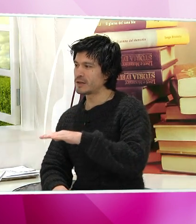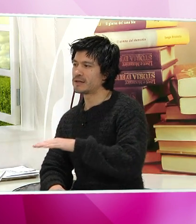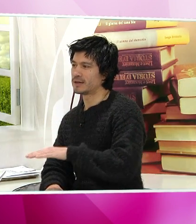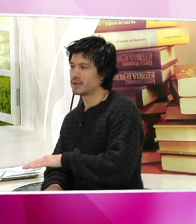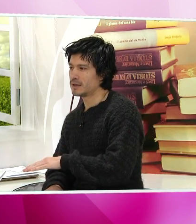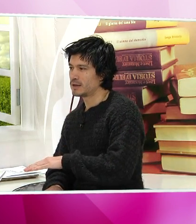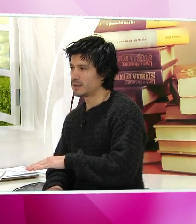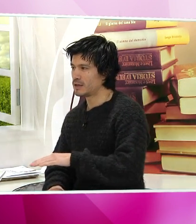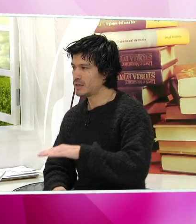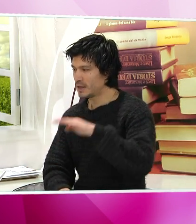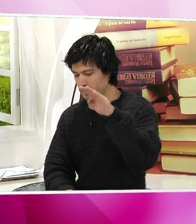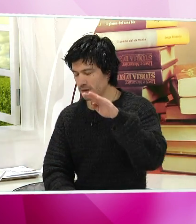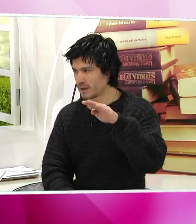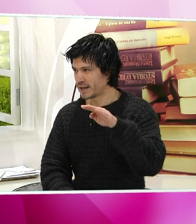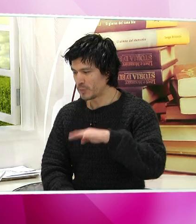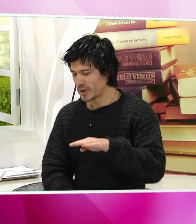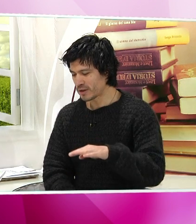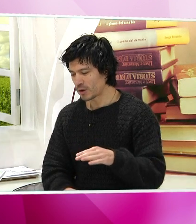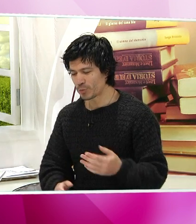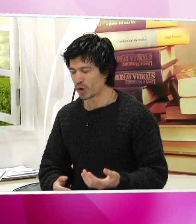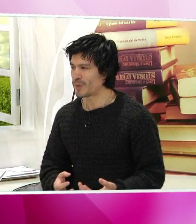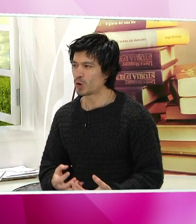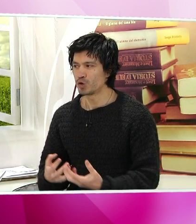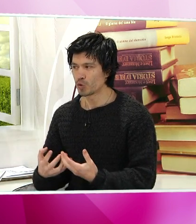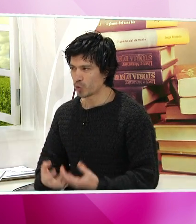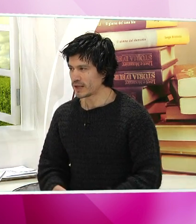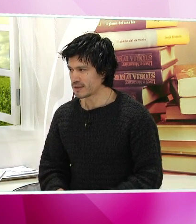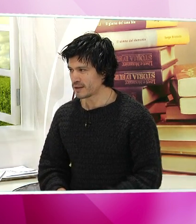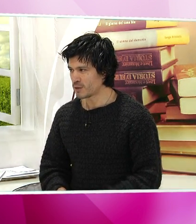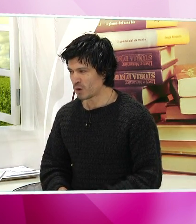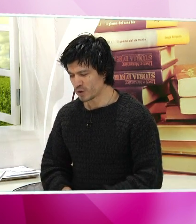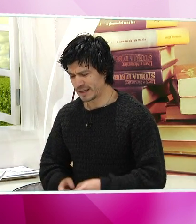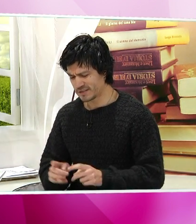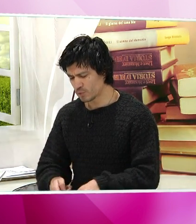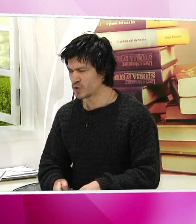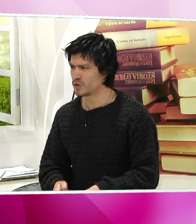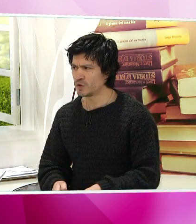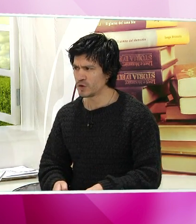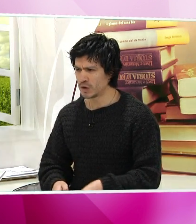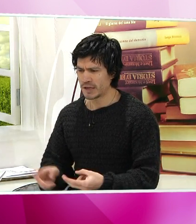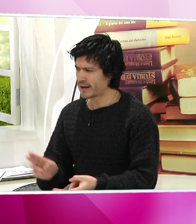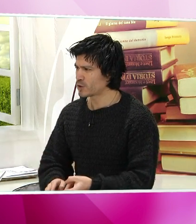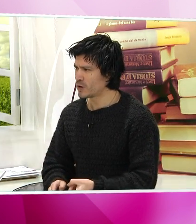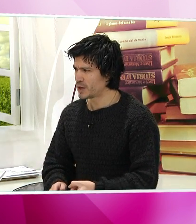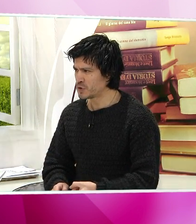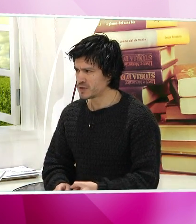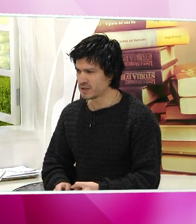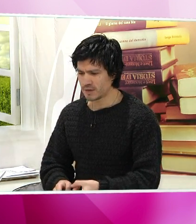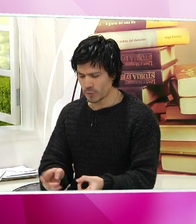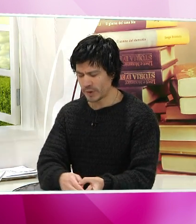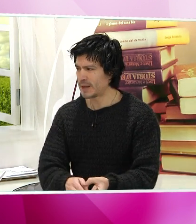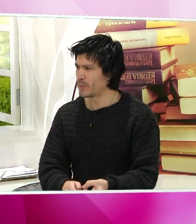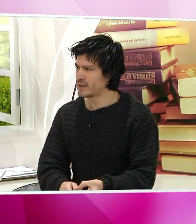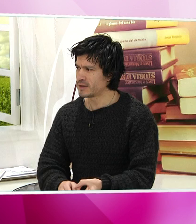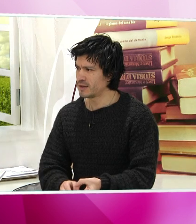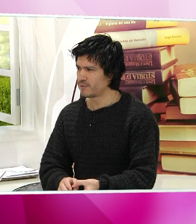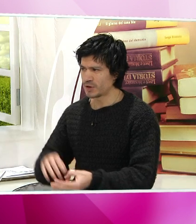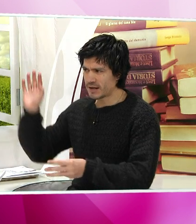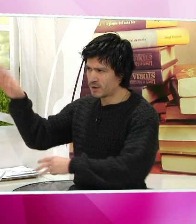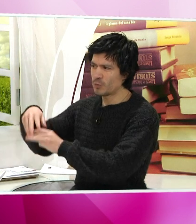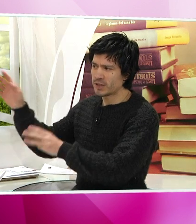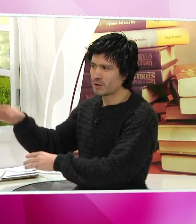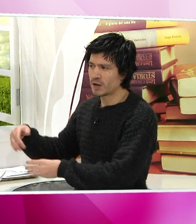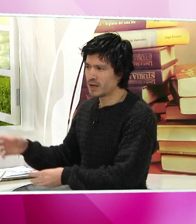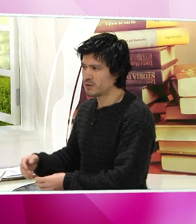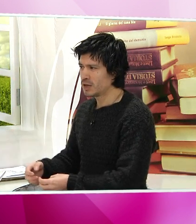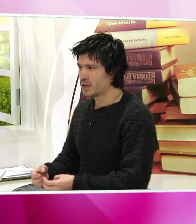vaciando durante el día. Y gran parte de los problemas conductuales que tiene la mascota, el hacer mucho hoyo, el ladrar toda la noche, el romper las plantas, el